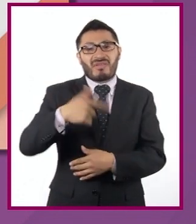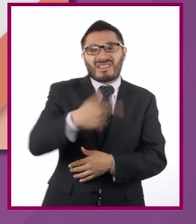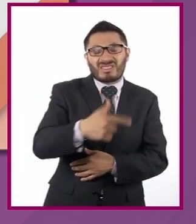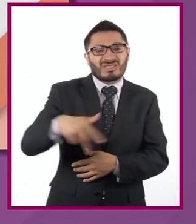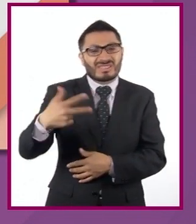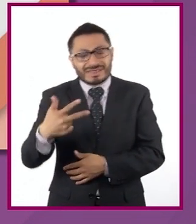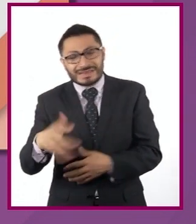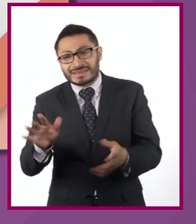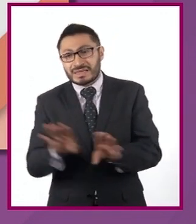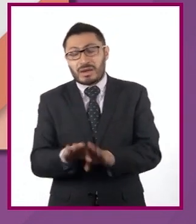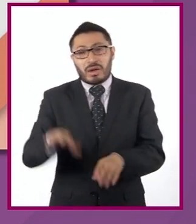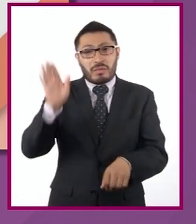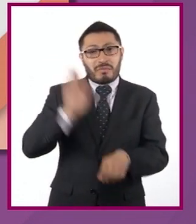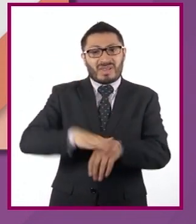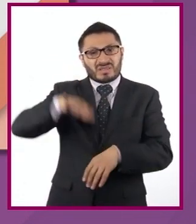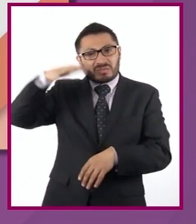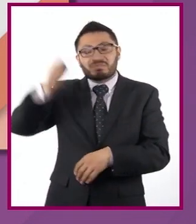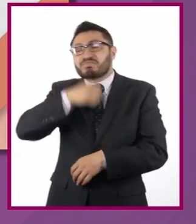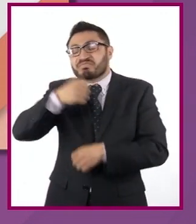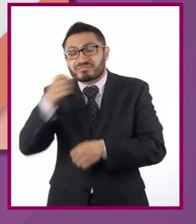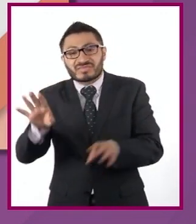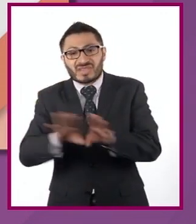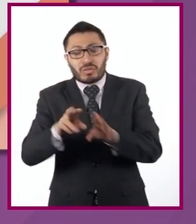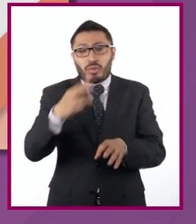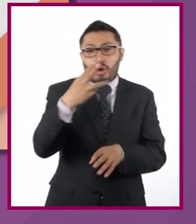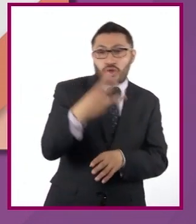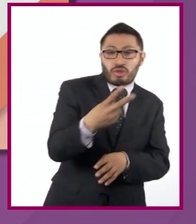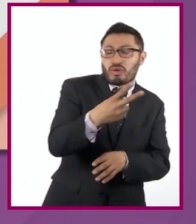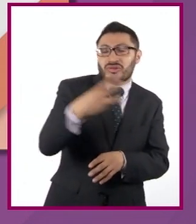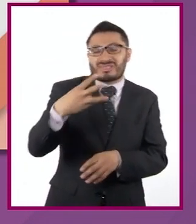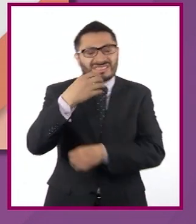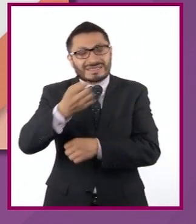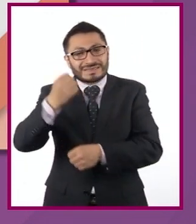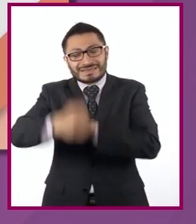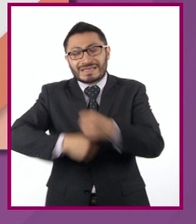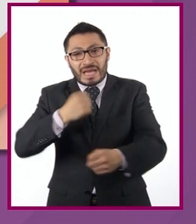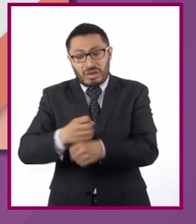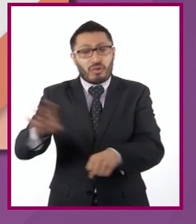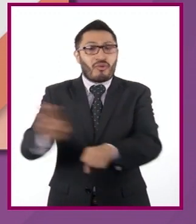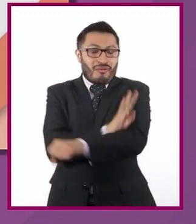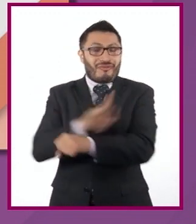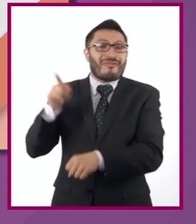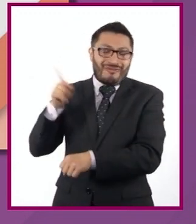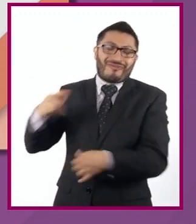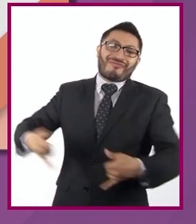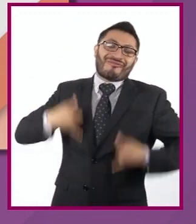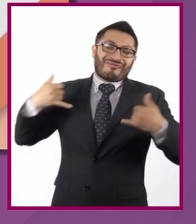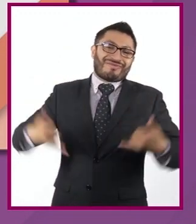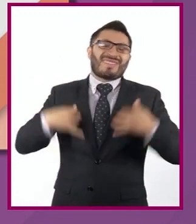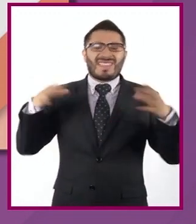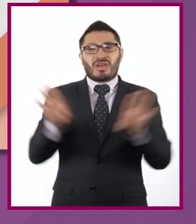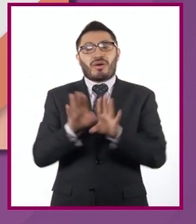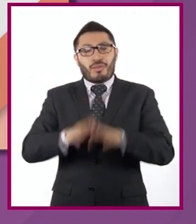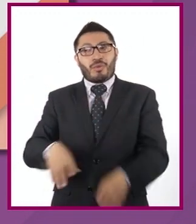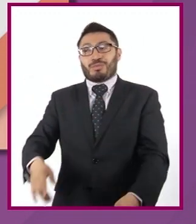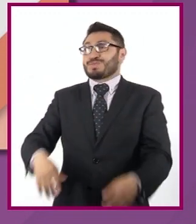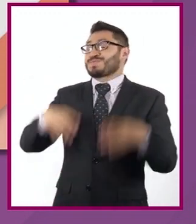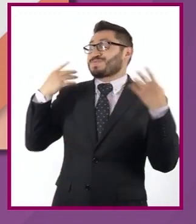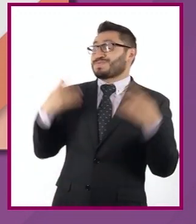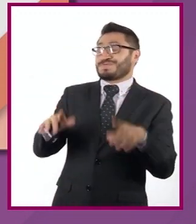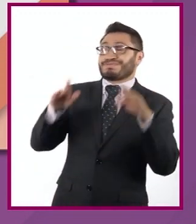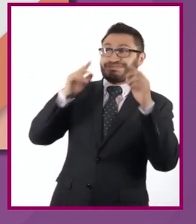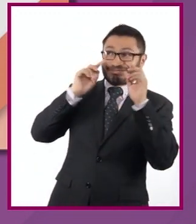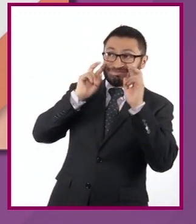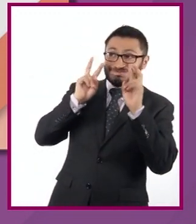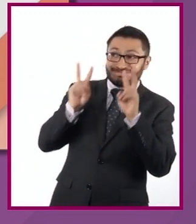más rucos nos aventajaban con 2 o 3 años. Ventaja que a esa edad resulta a todas luces notable.